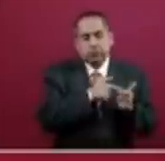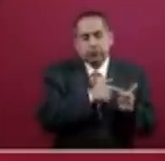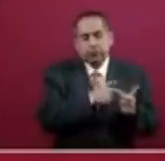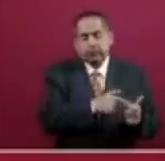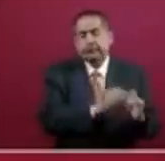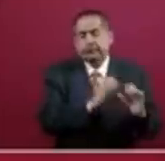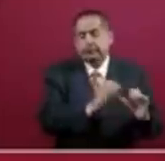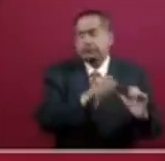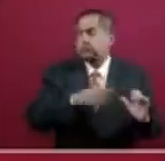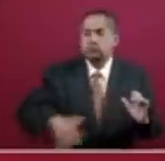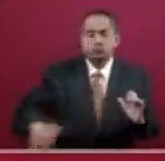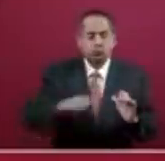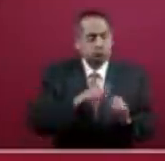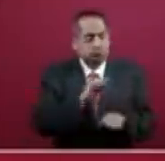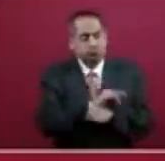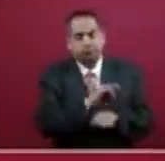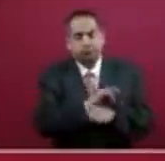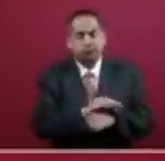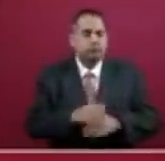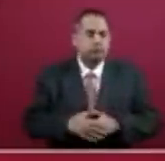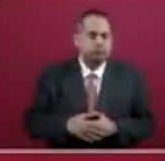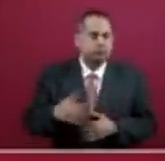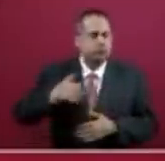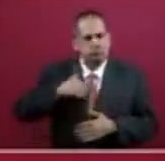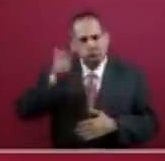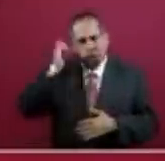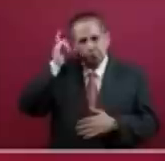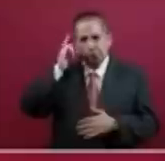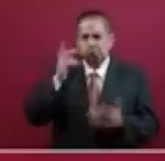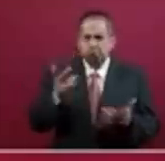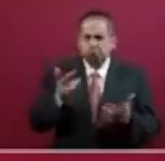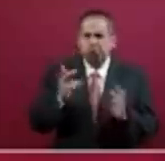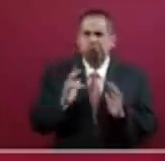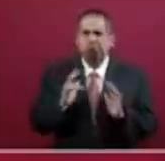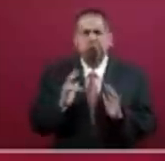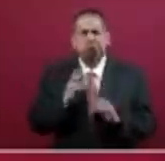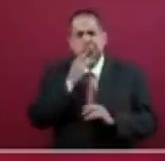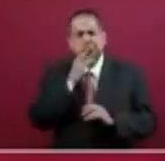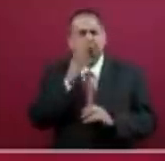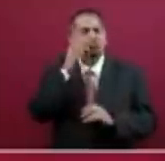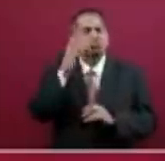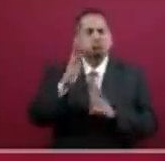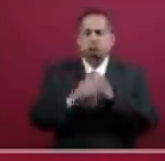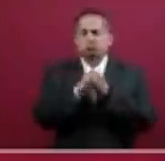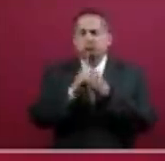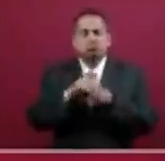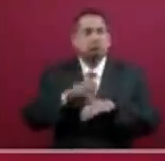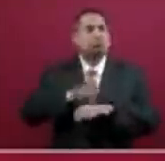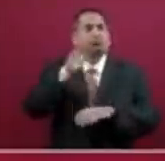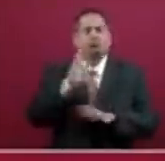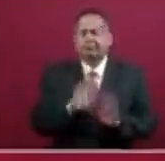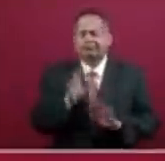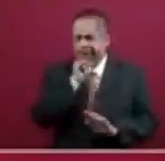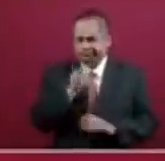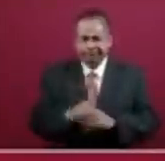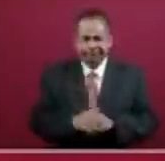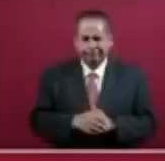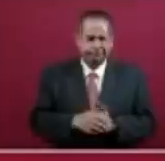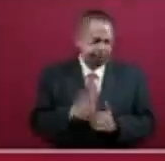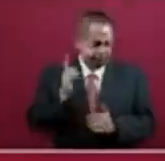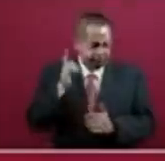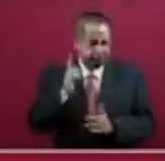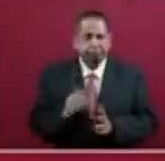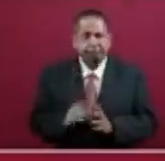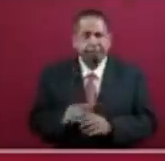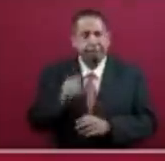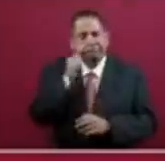empresas. Y yo espero que no haya problemas mayores. Siempre